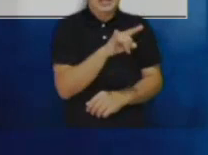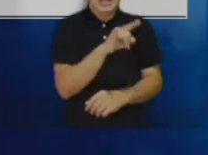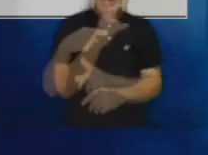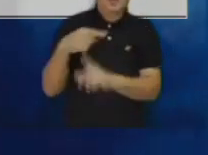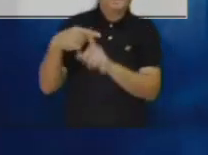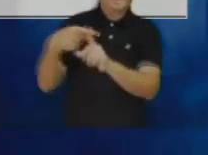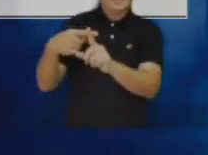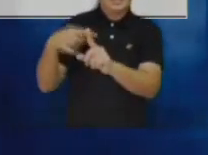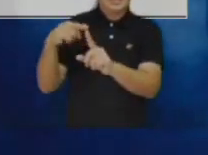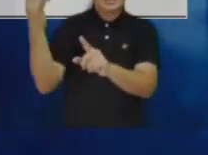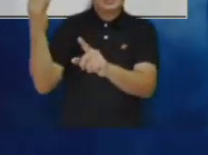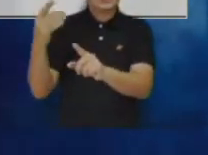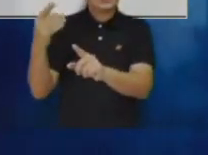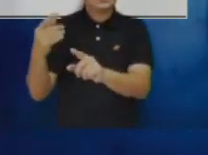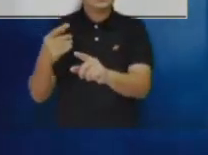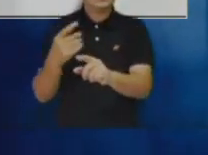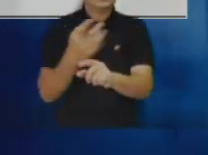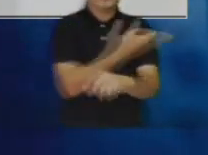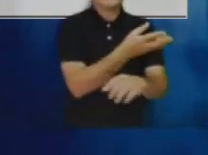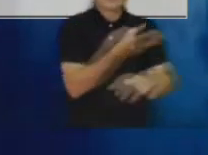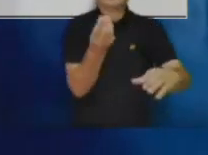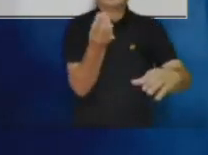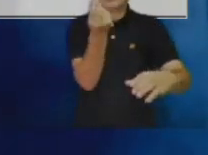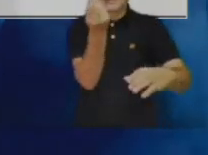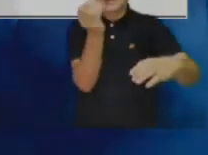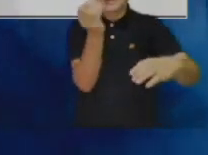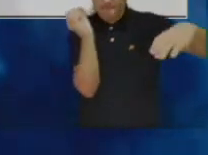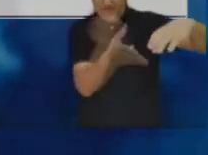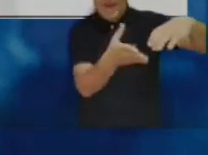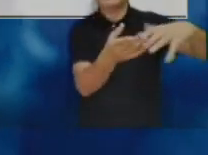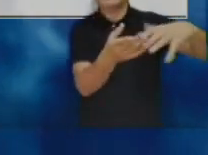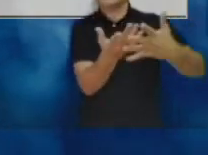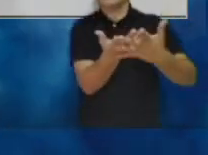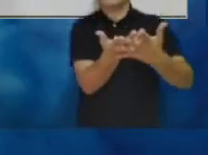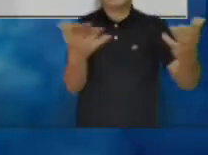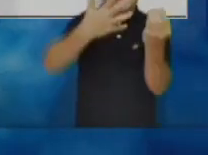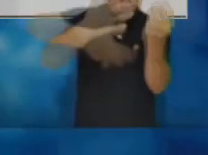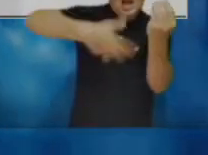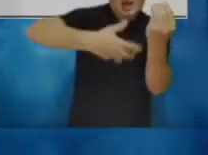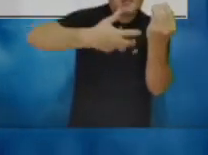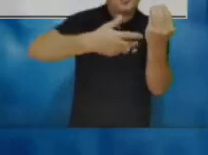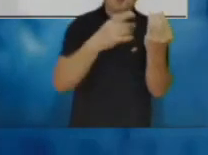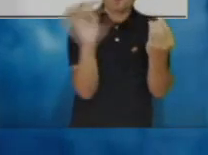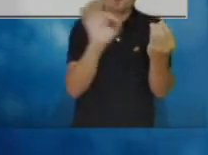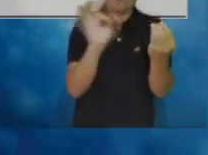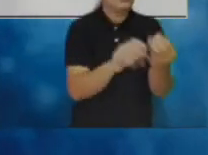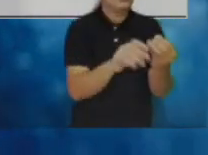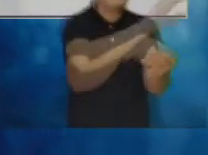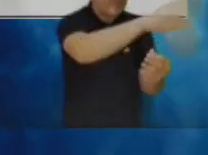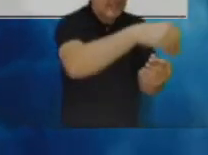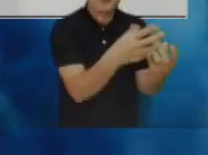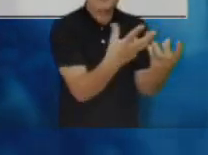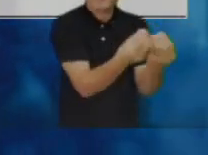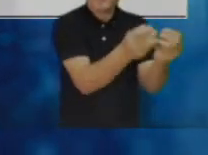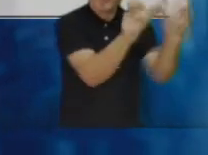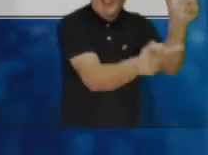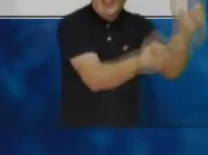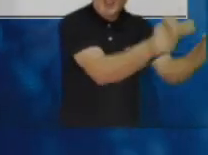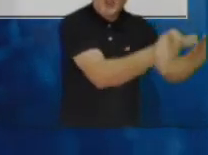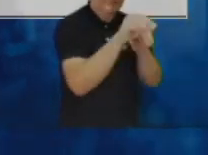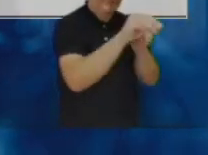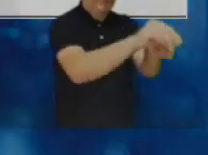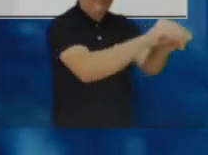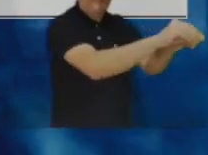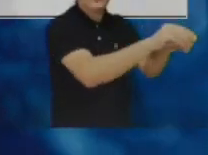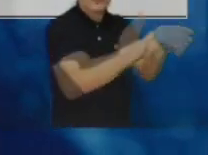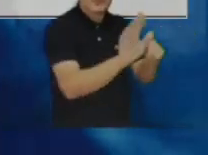invertir en equipo, hay que llevar a cabo una buena capacitación, entrenamiento y estar vigilante acerca de